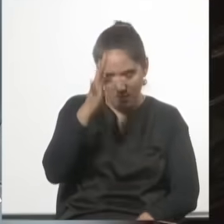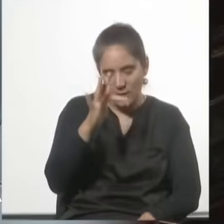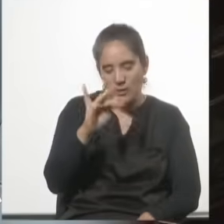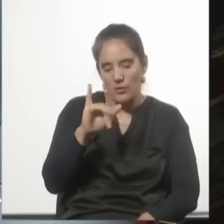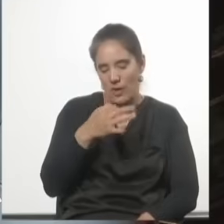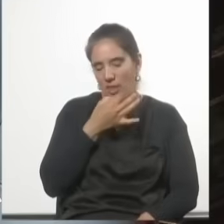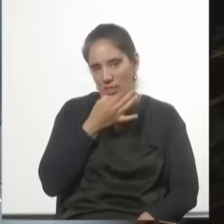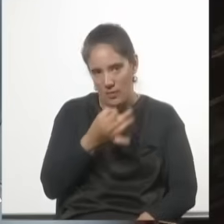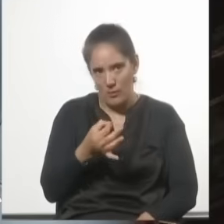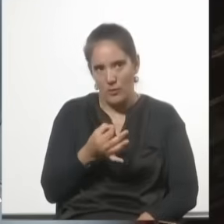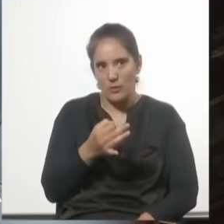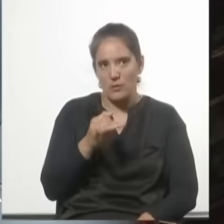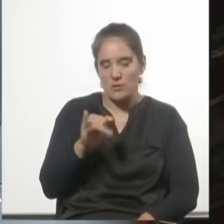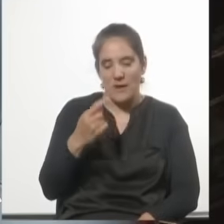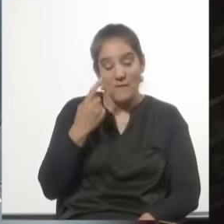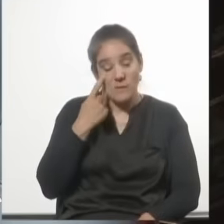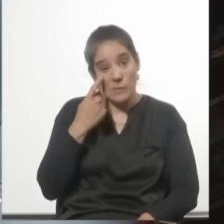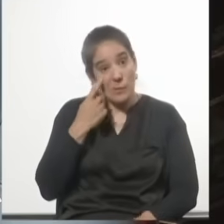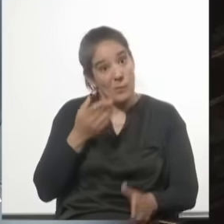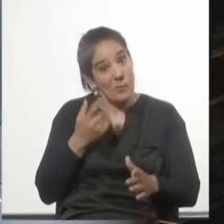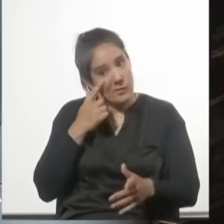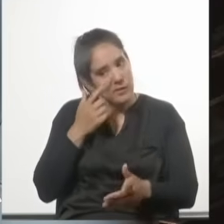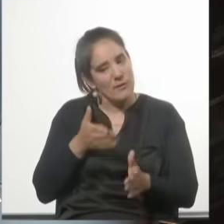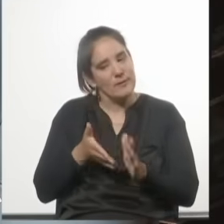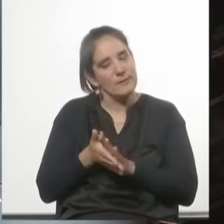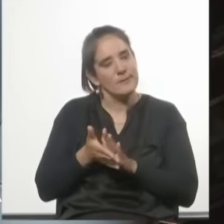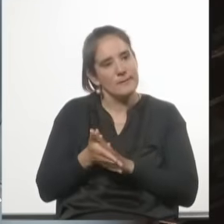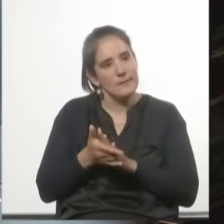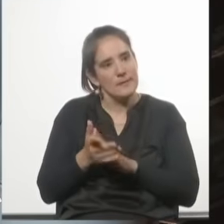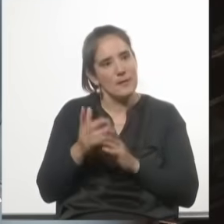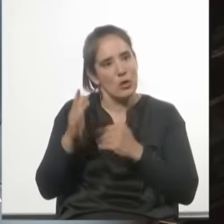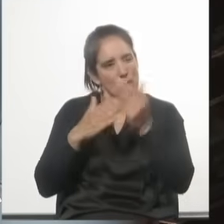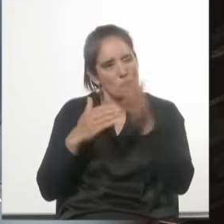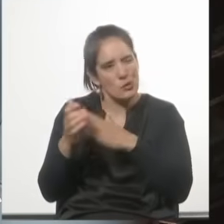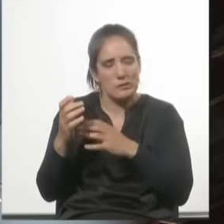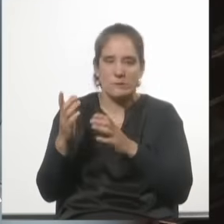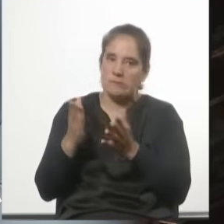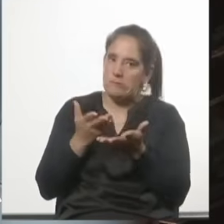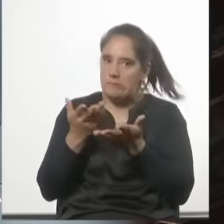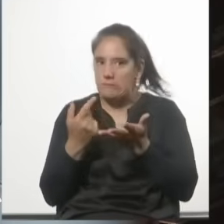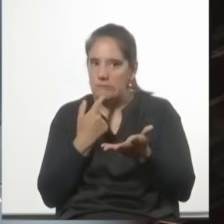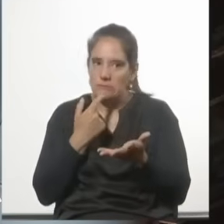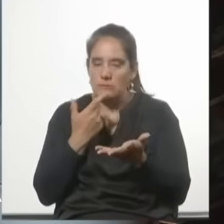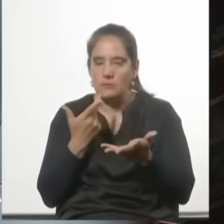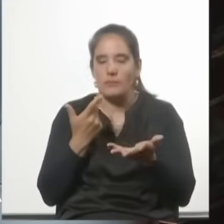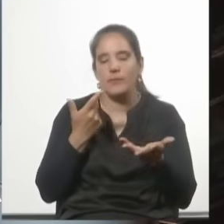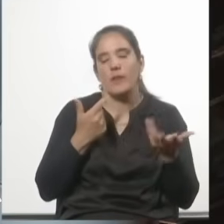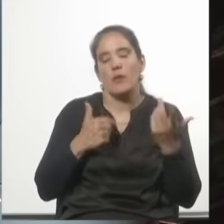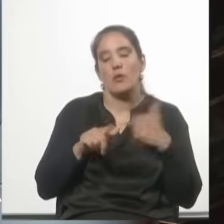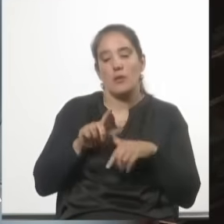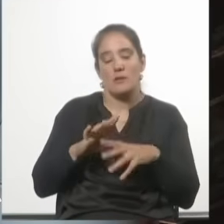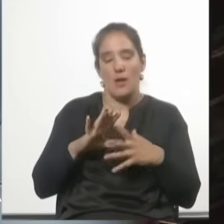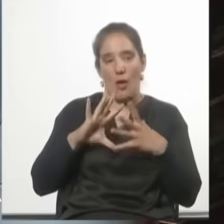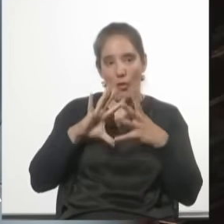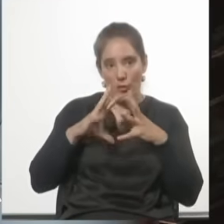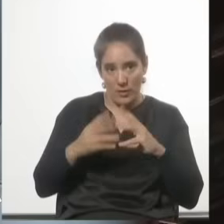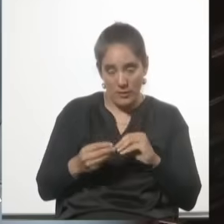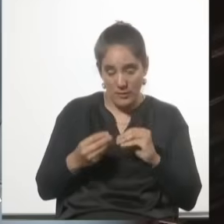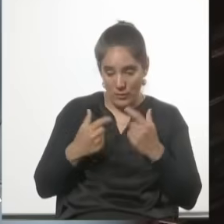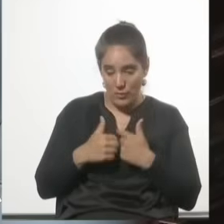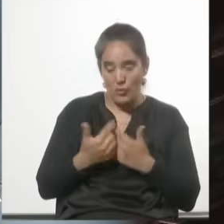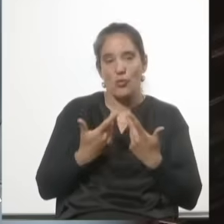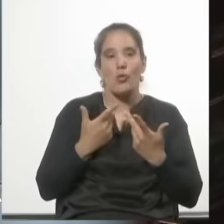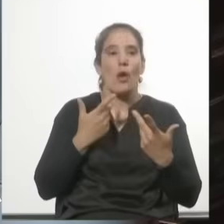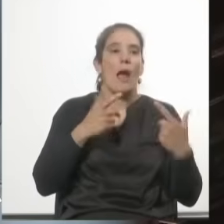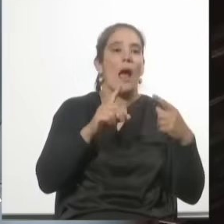ya revelaban que las cosas no venían nada bien desde el punto de vista constructivo. En ese orden, en acuerdo con el Comando General